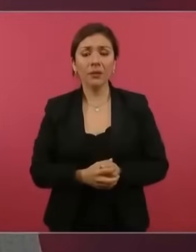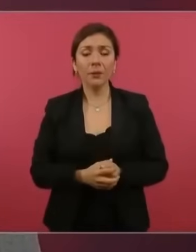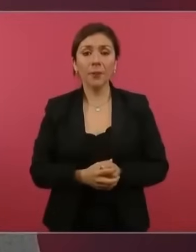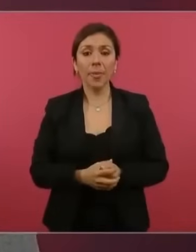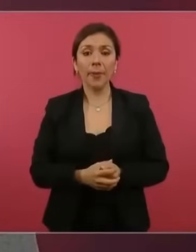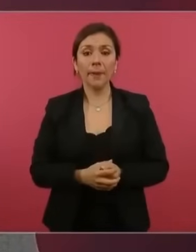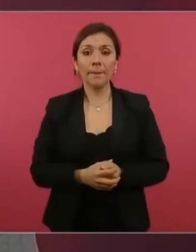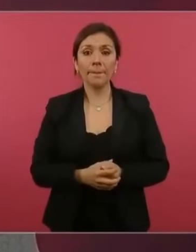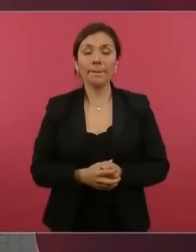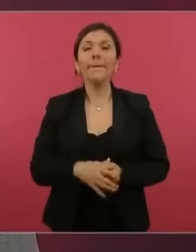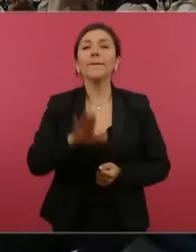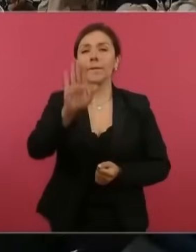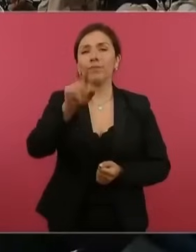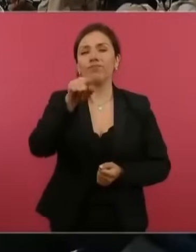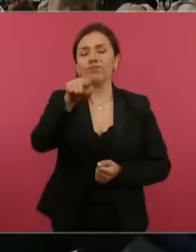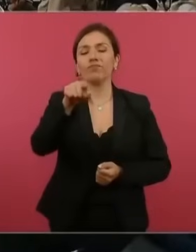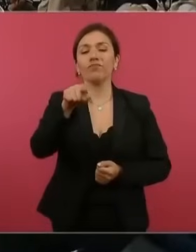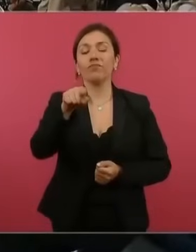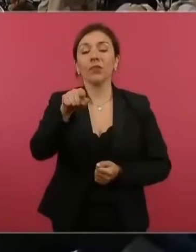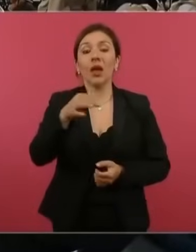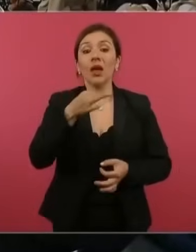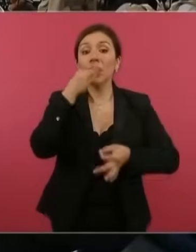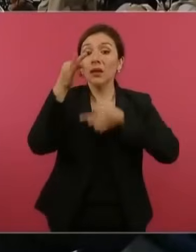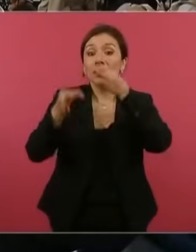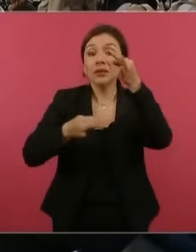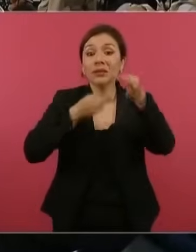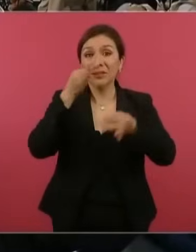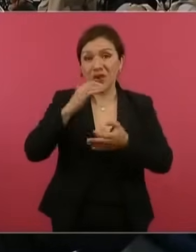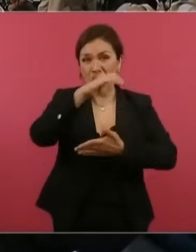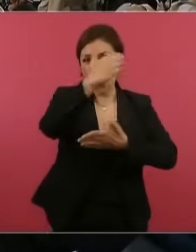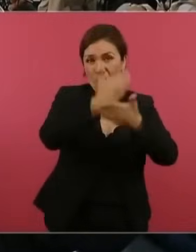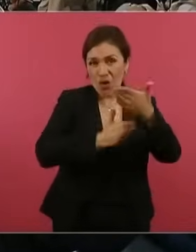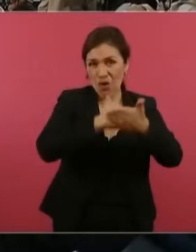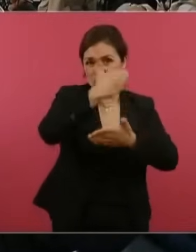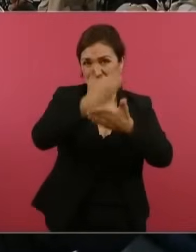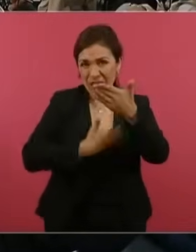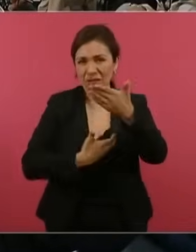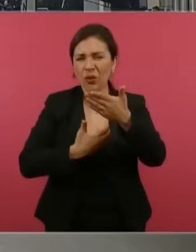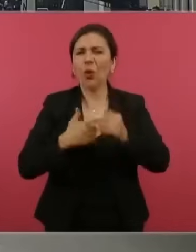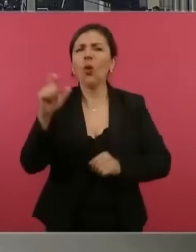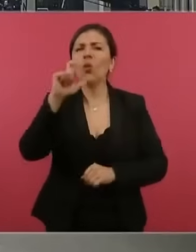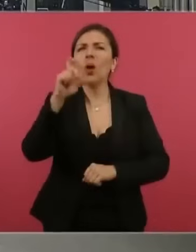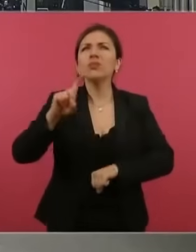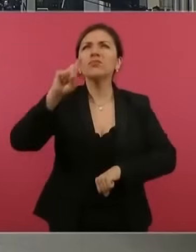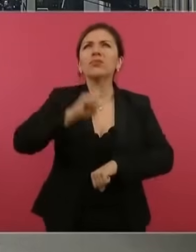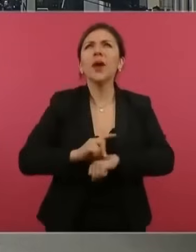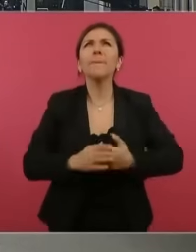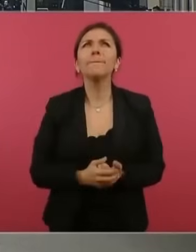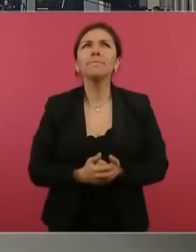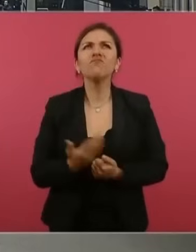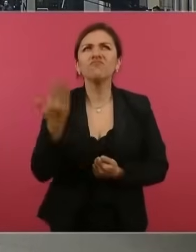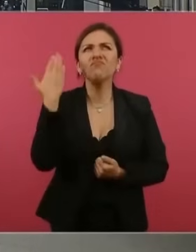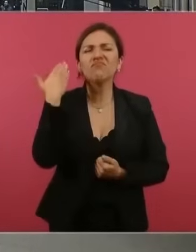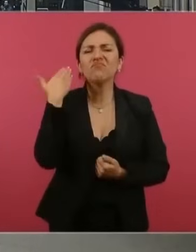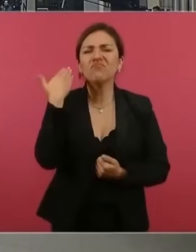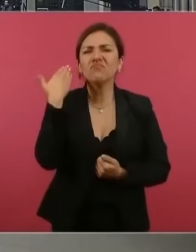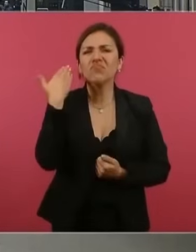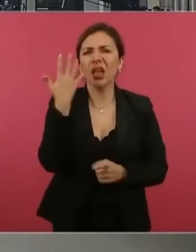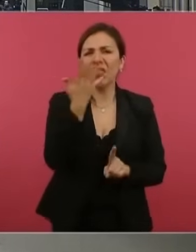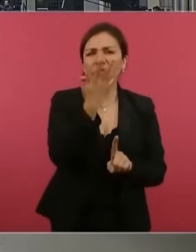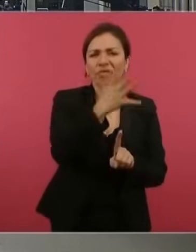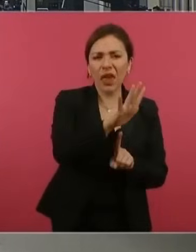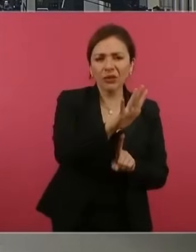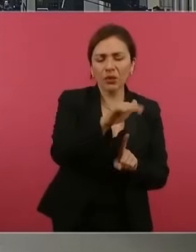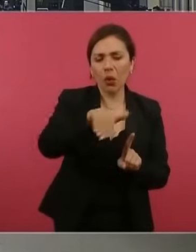¿Es previo a que usted diera a conocer los contratos, fue de las mañaneras del 10,